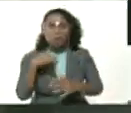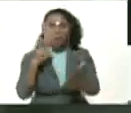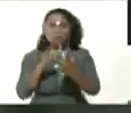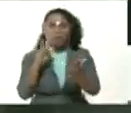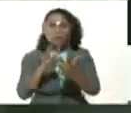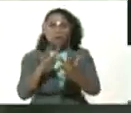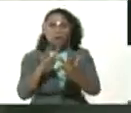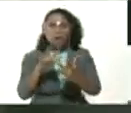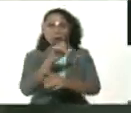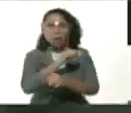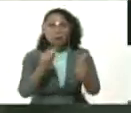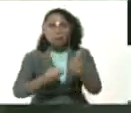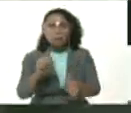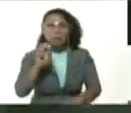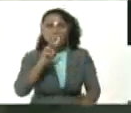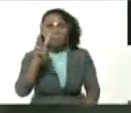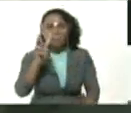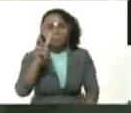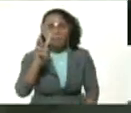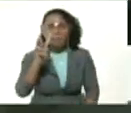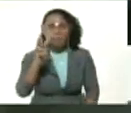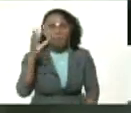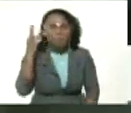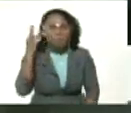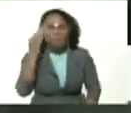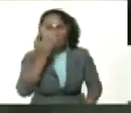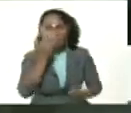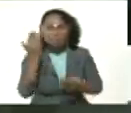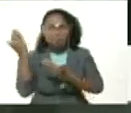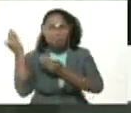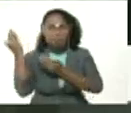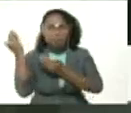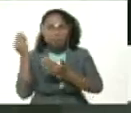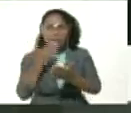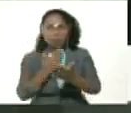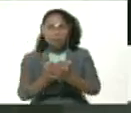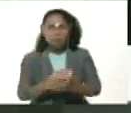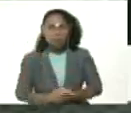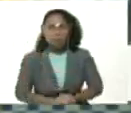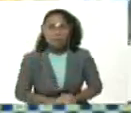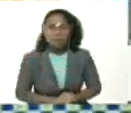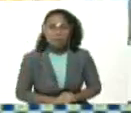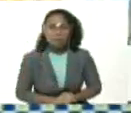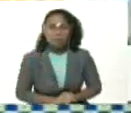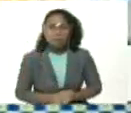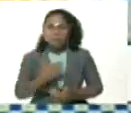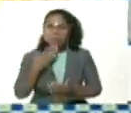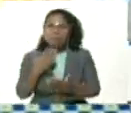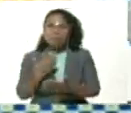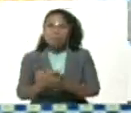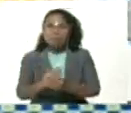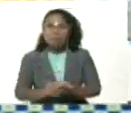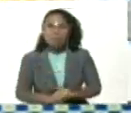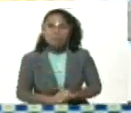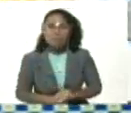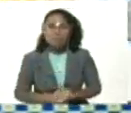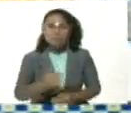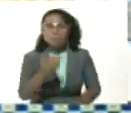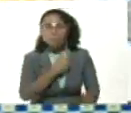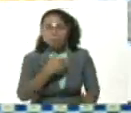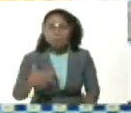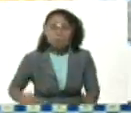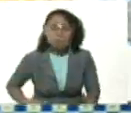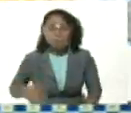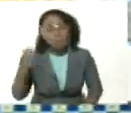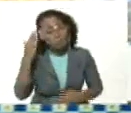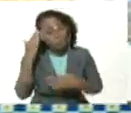la viceministra Cristal Villegas. Gracias. Gracias, Lucio. Presidente, no sé